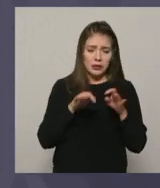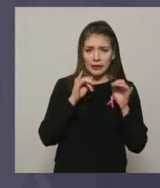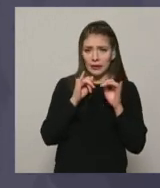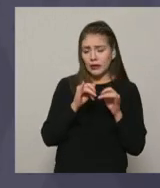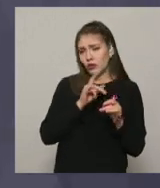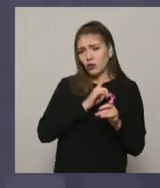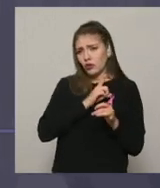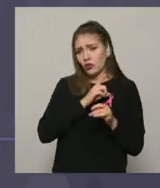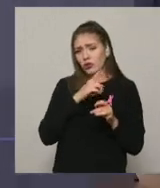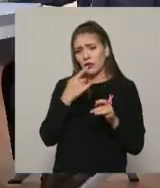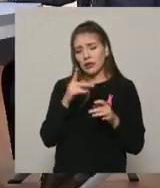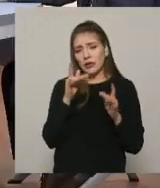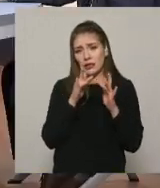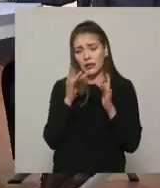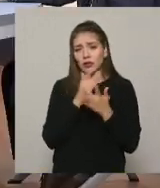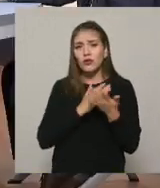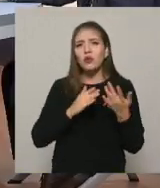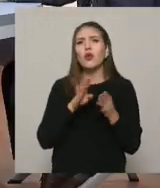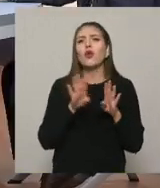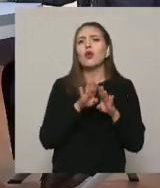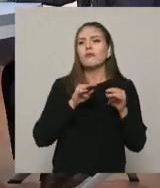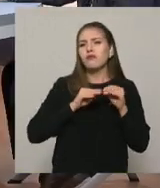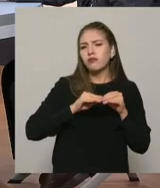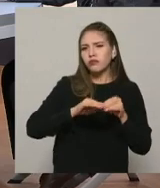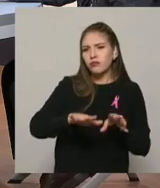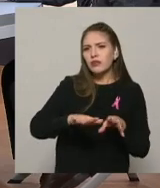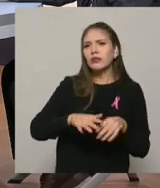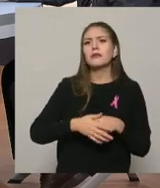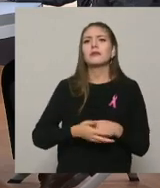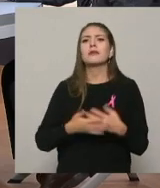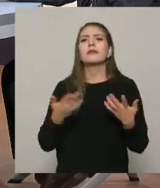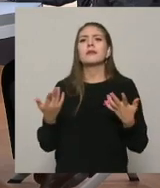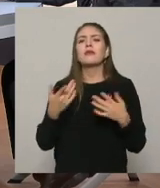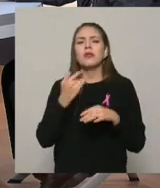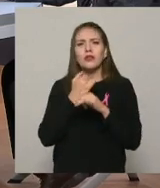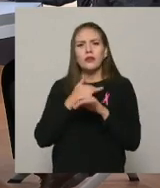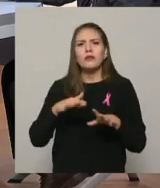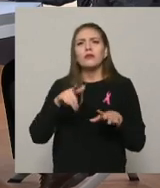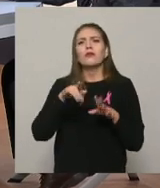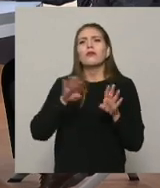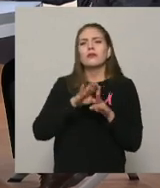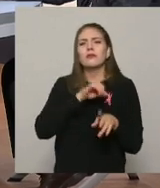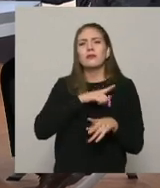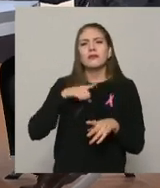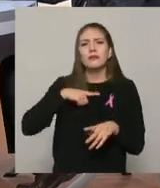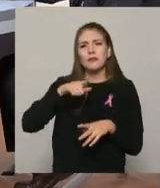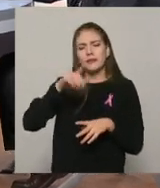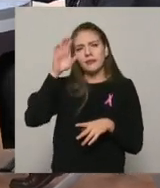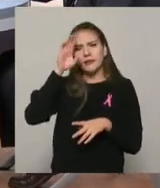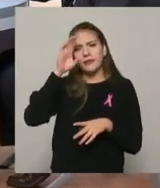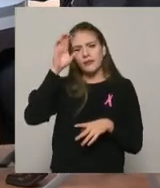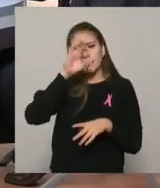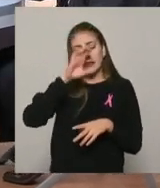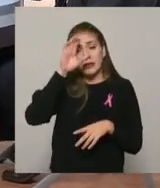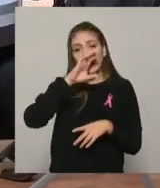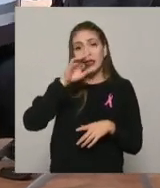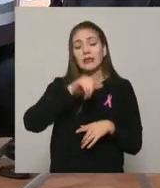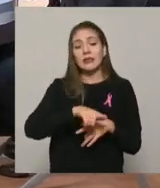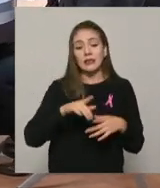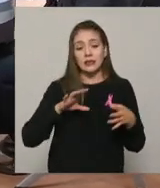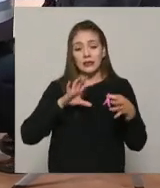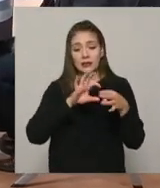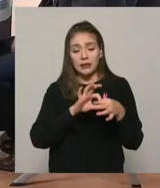información científica es la que se debe dar a conocer, cómo estás tú privilegiando o jerarquizando la información relacionada con la